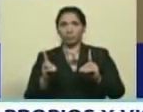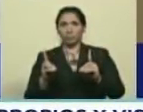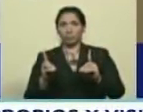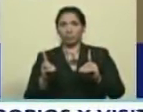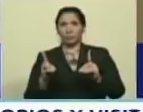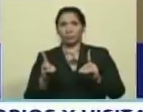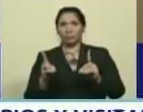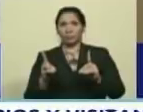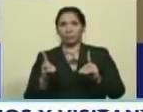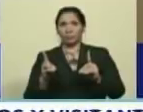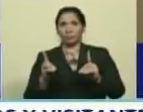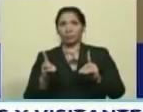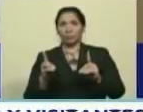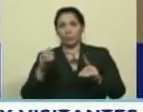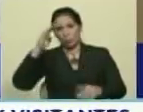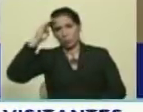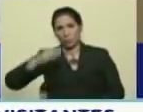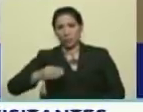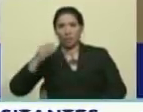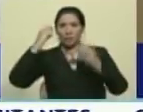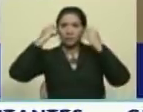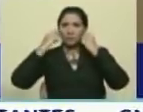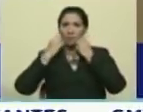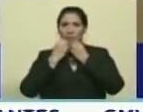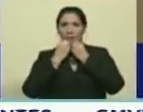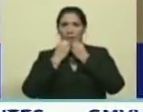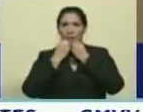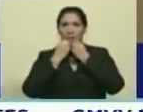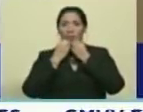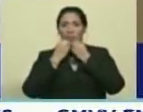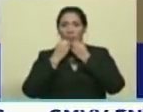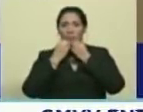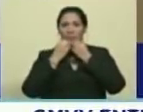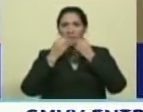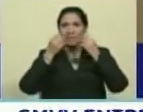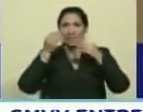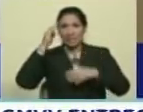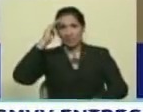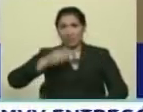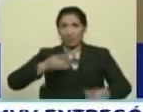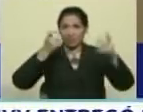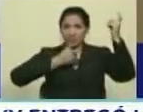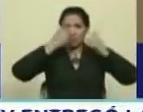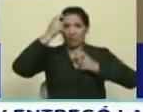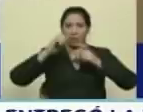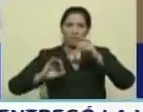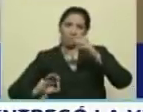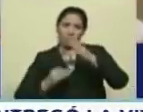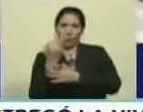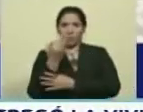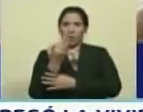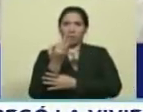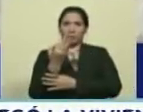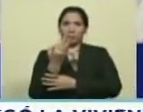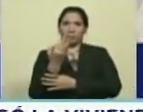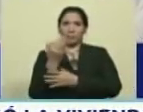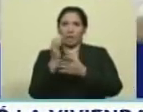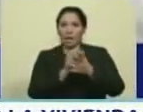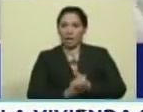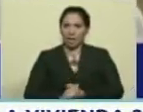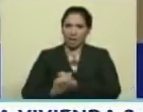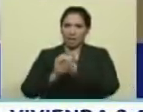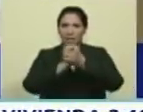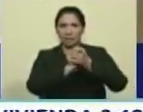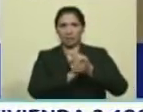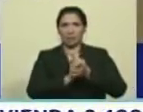decidieron el comandante Fidel Castro Ruz y Hugo Chávez fundar la Alianza, entonces